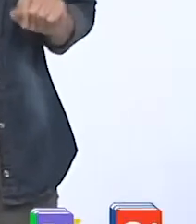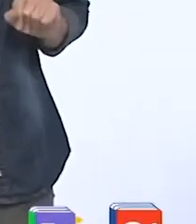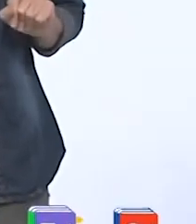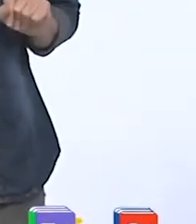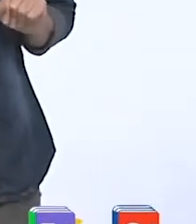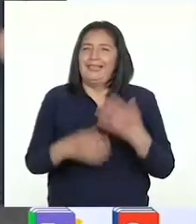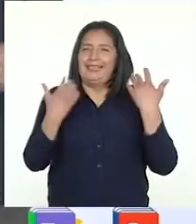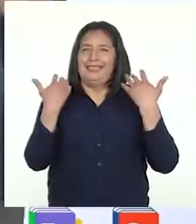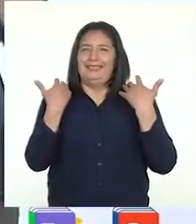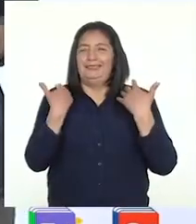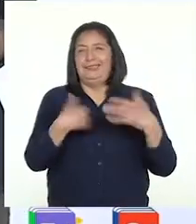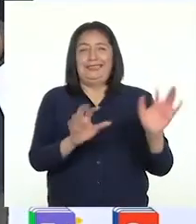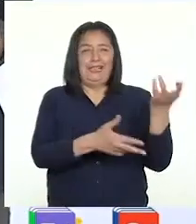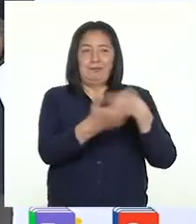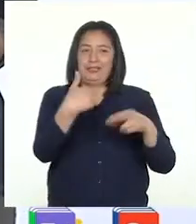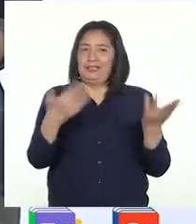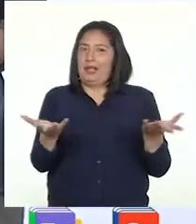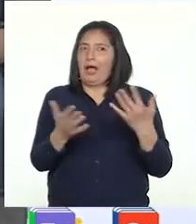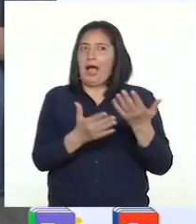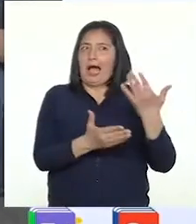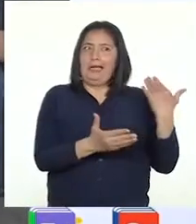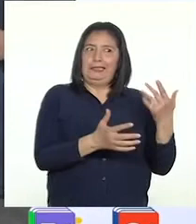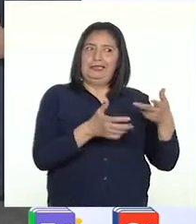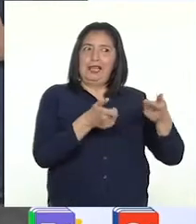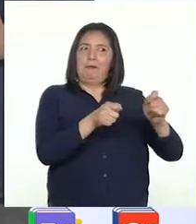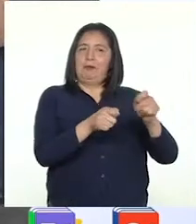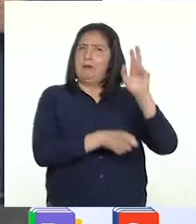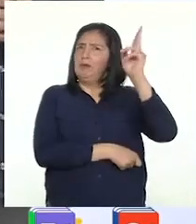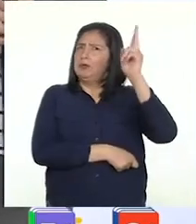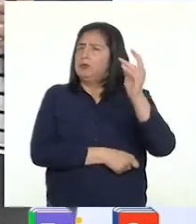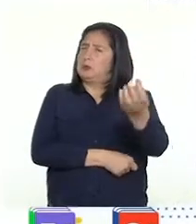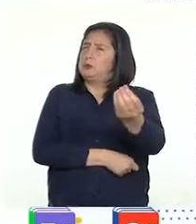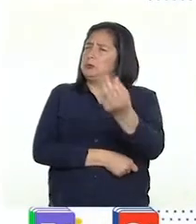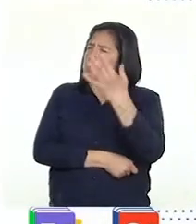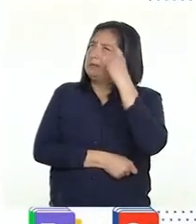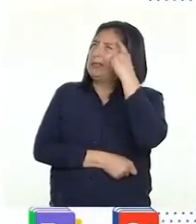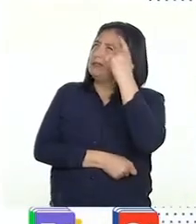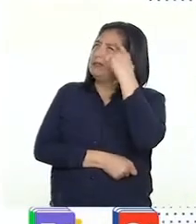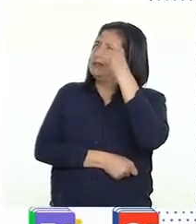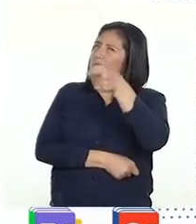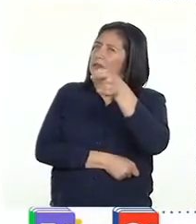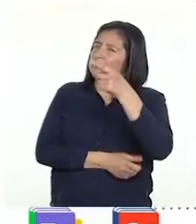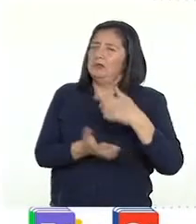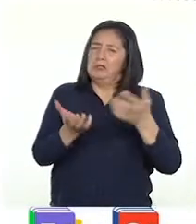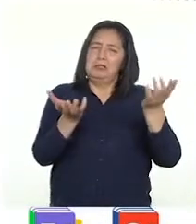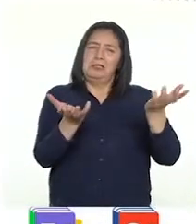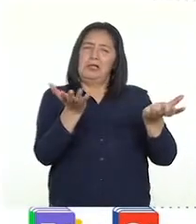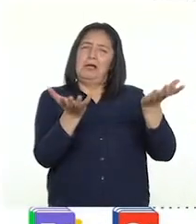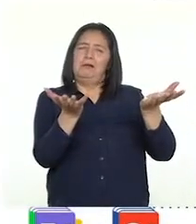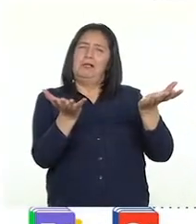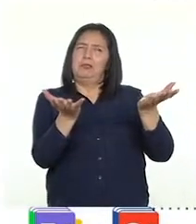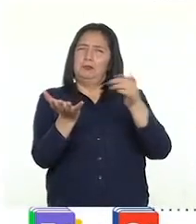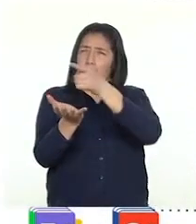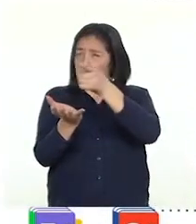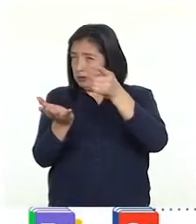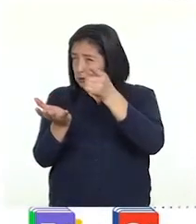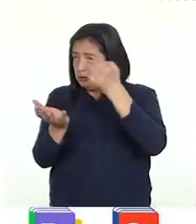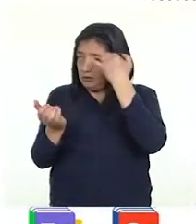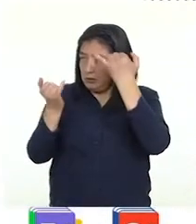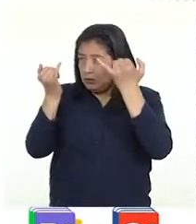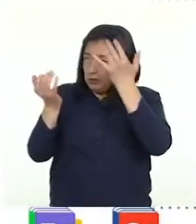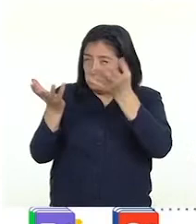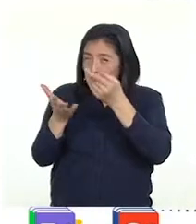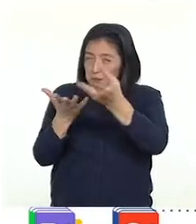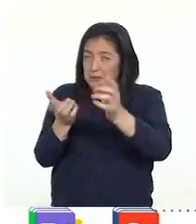Ya estamos de vuelta. Antes de irnos a la pausa, la profesora nos dejó pensando en el problema de la balanza. ¿Llegaron a plantear propuestas